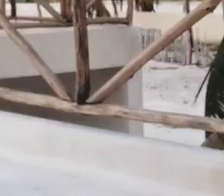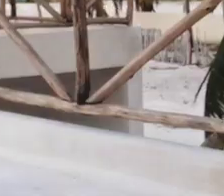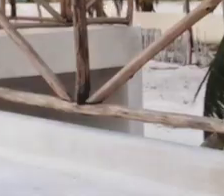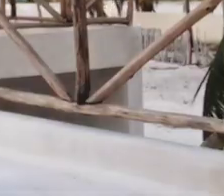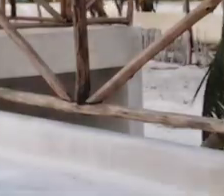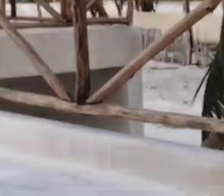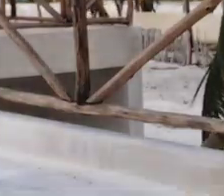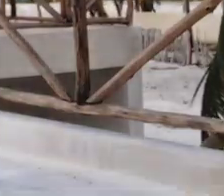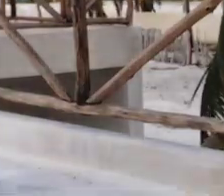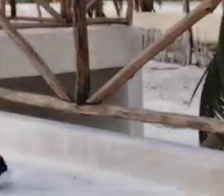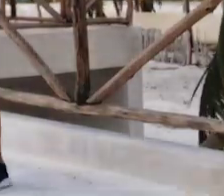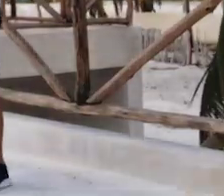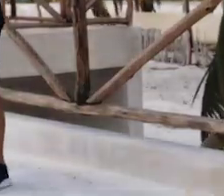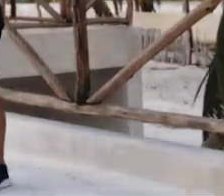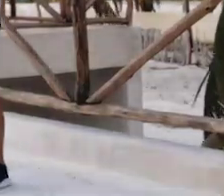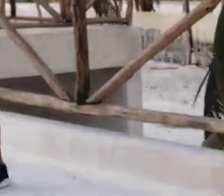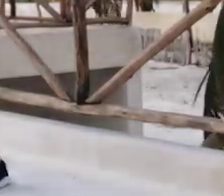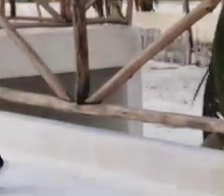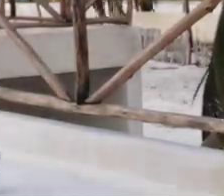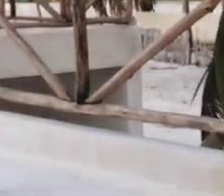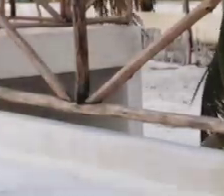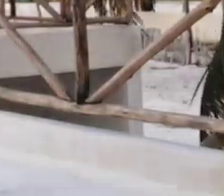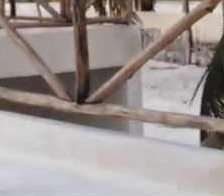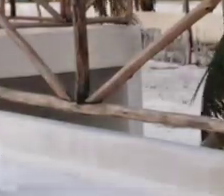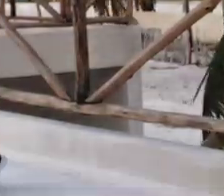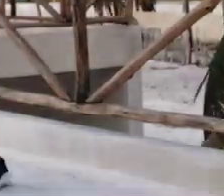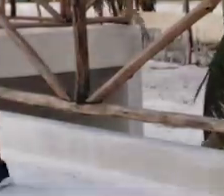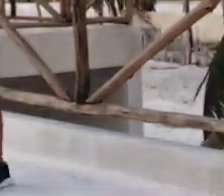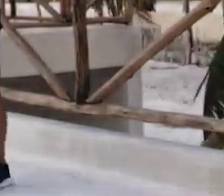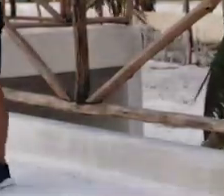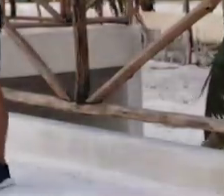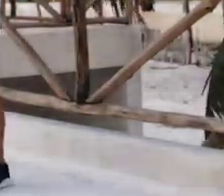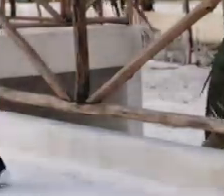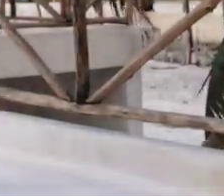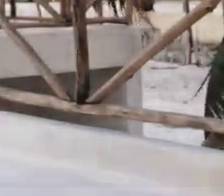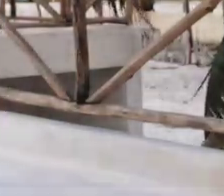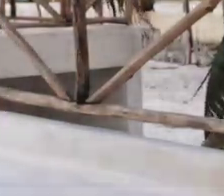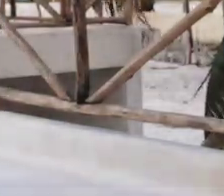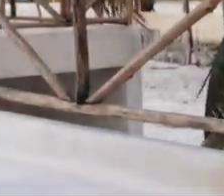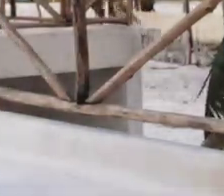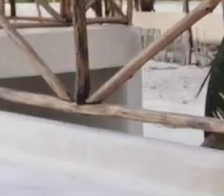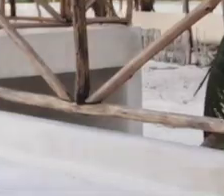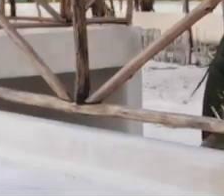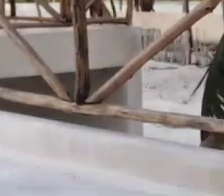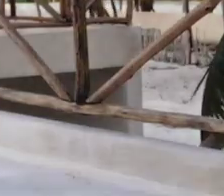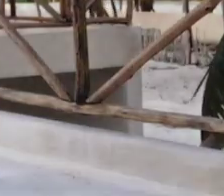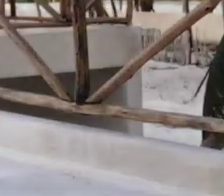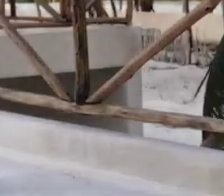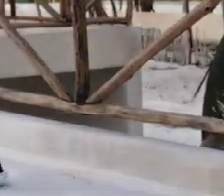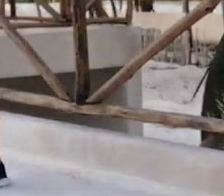Hoy no es fuerza explosiva, hoy es una fuerza distinta. Vengan.